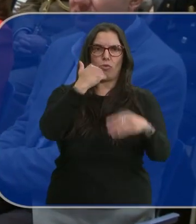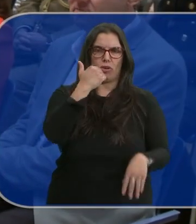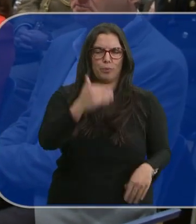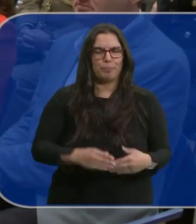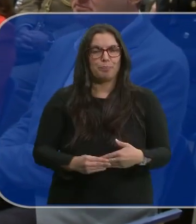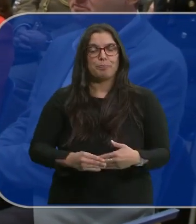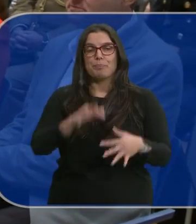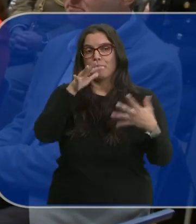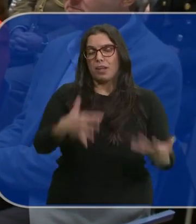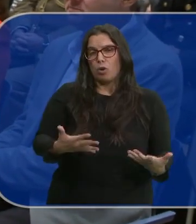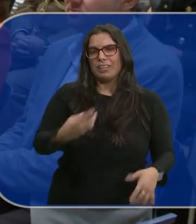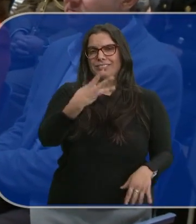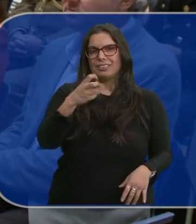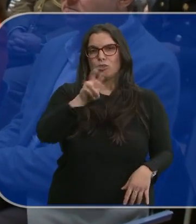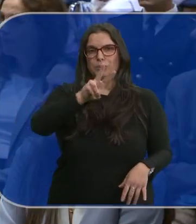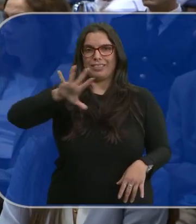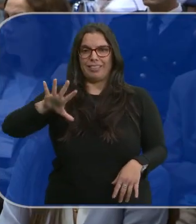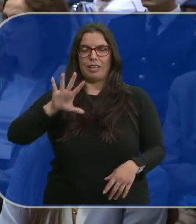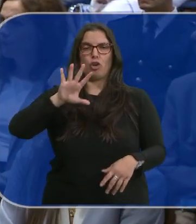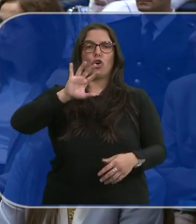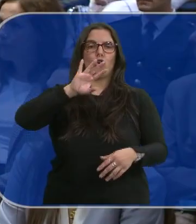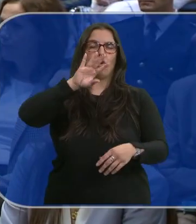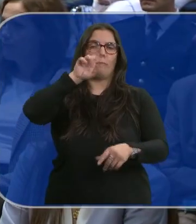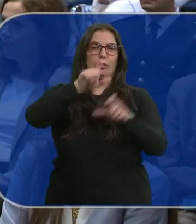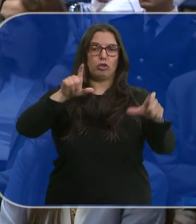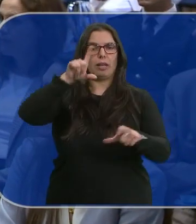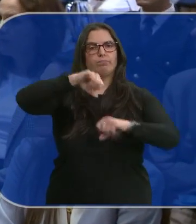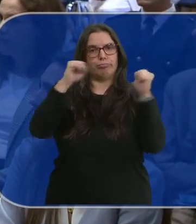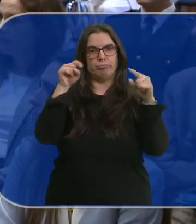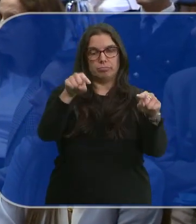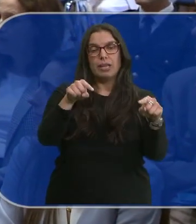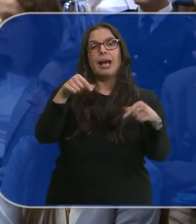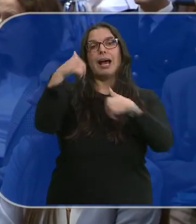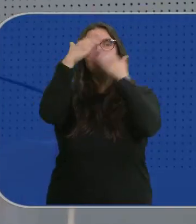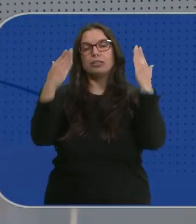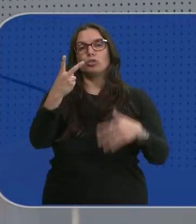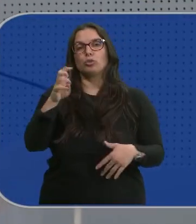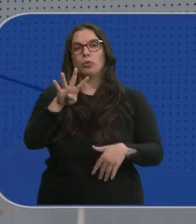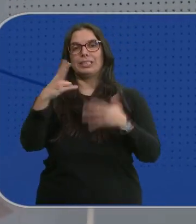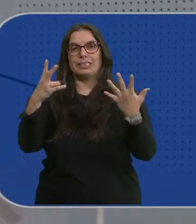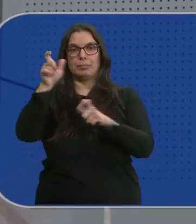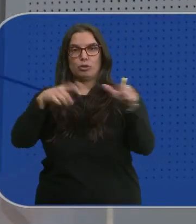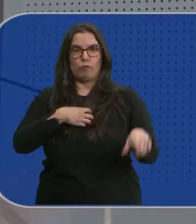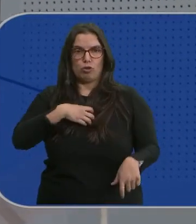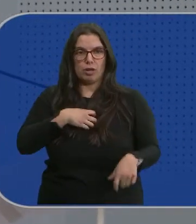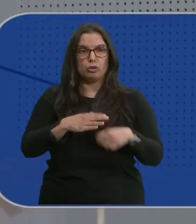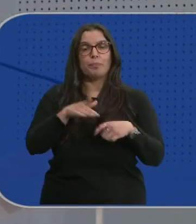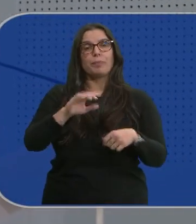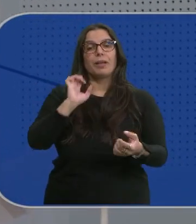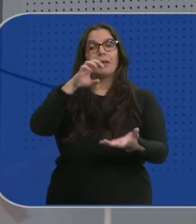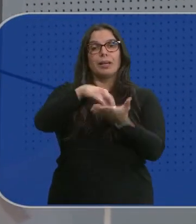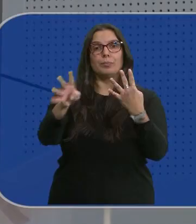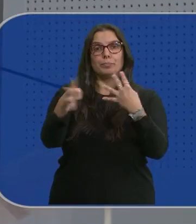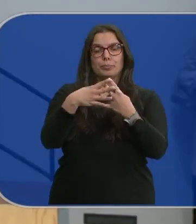esta cifra. Actualmente hay 325 internos atendidos por 247 funcionarios. Una prisión que, por su